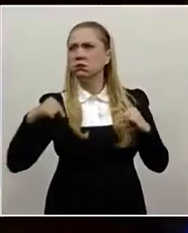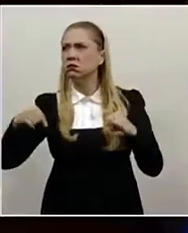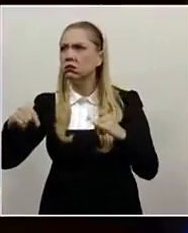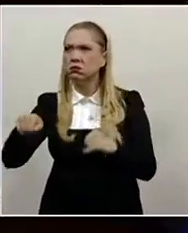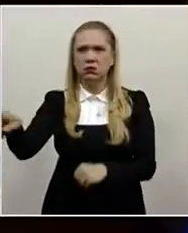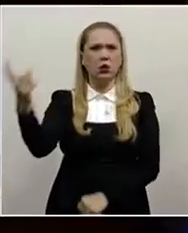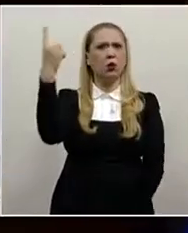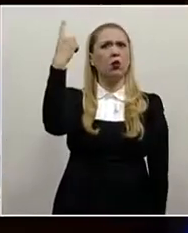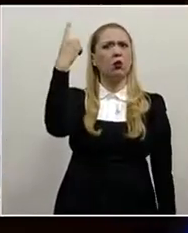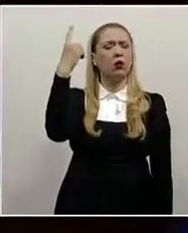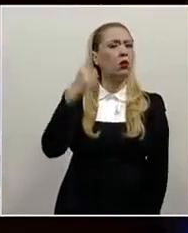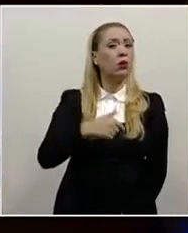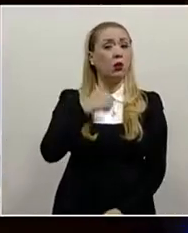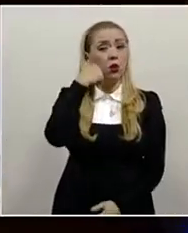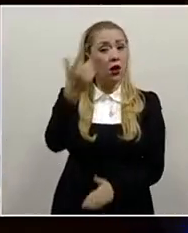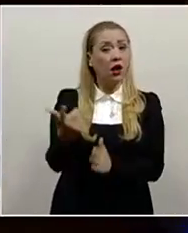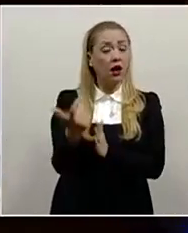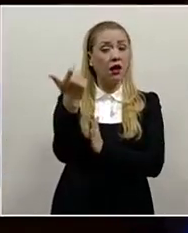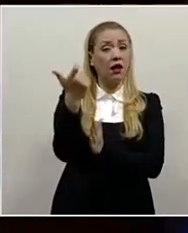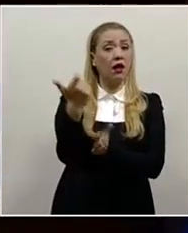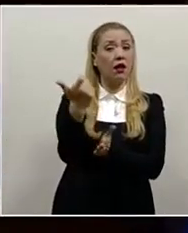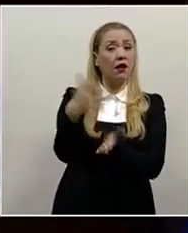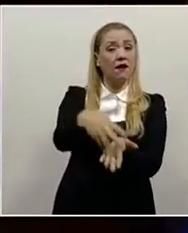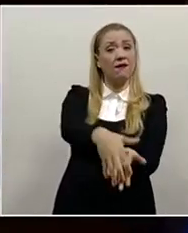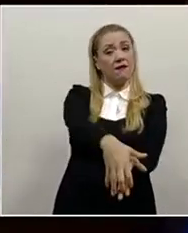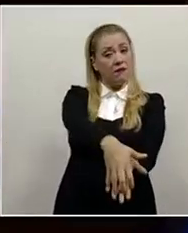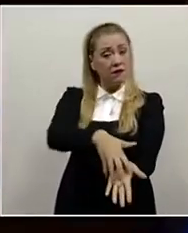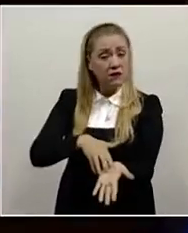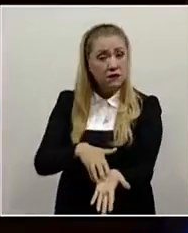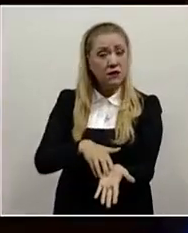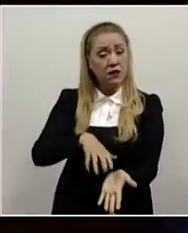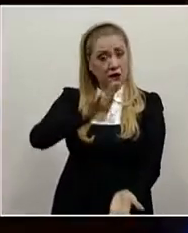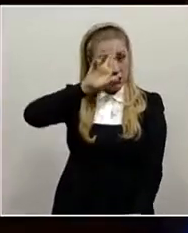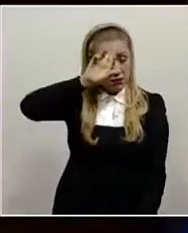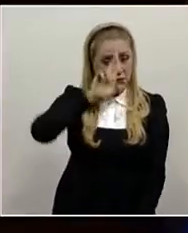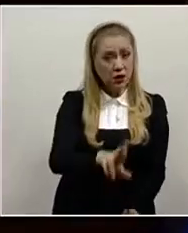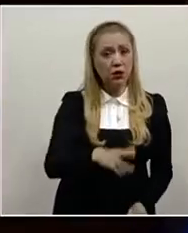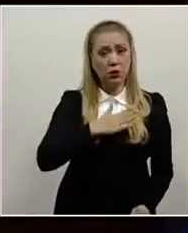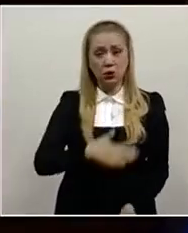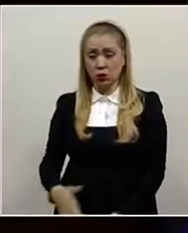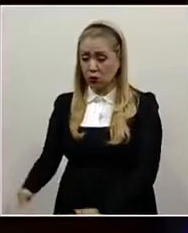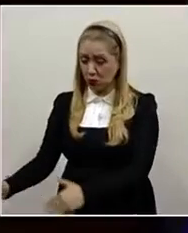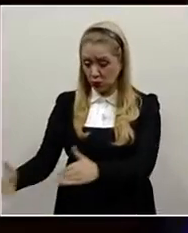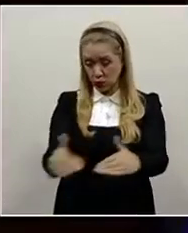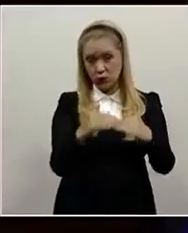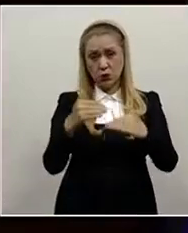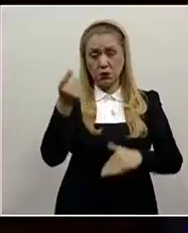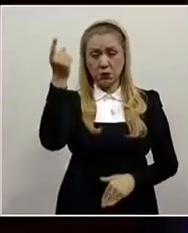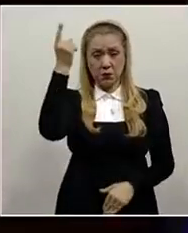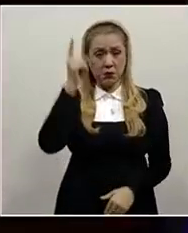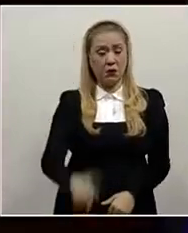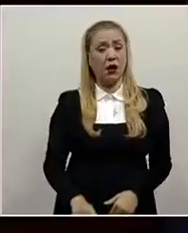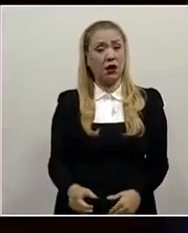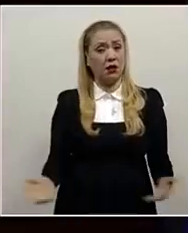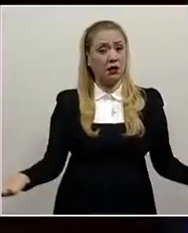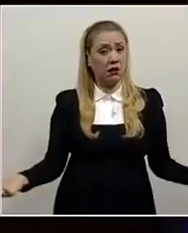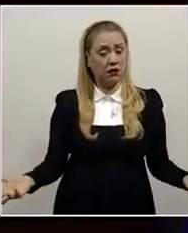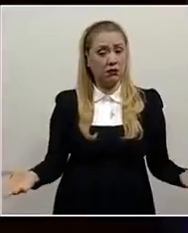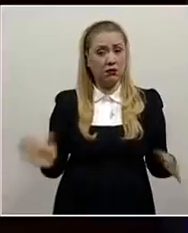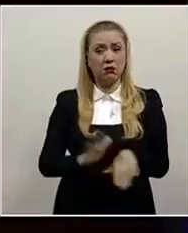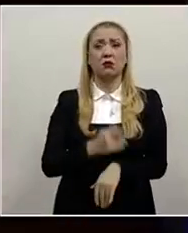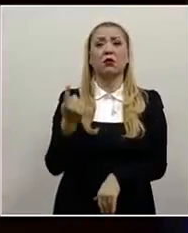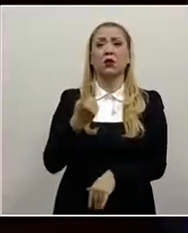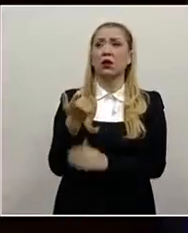está cumpliendo con el deber que tiene En este gobierno de ser un